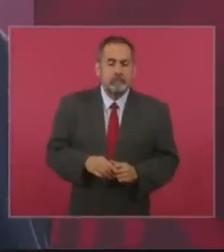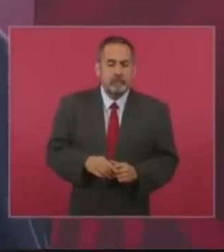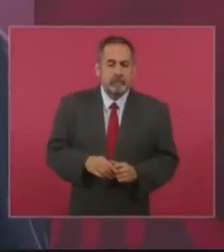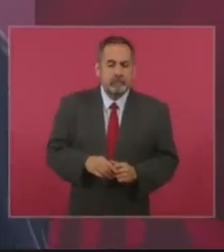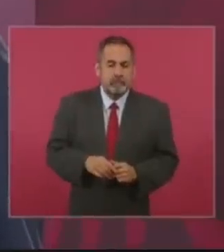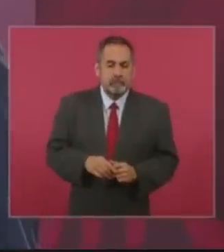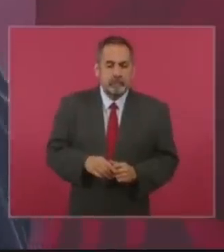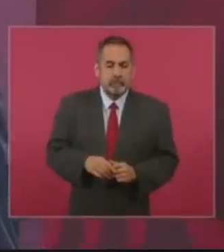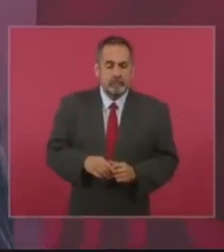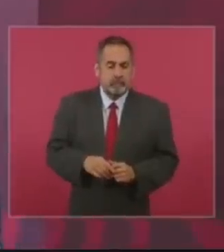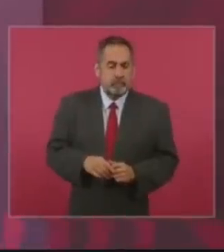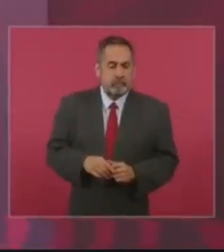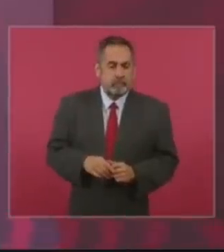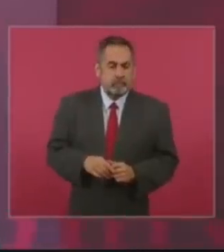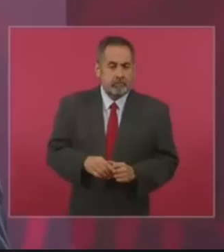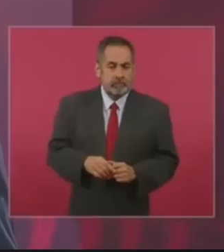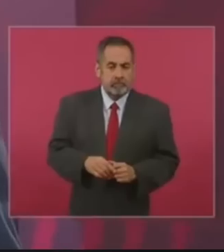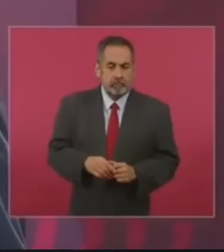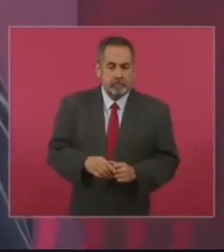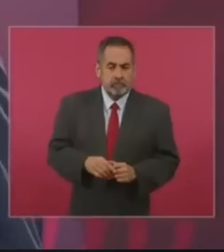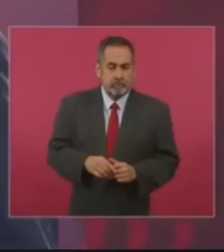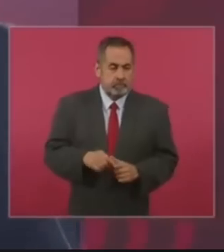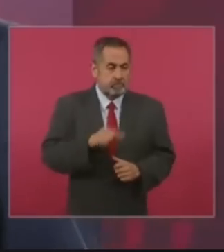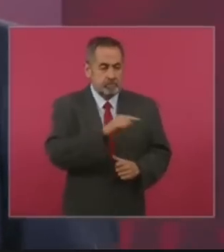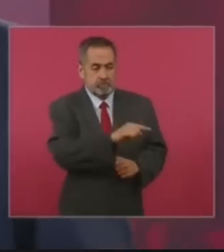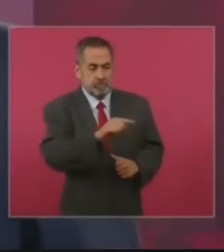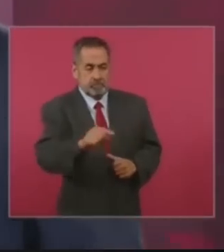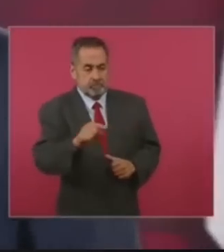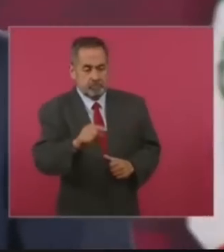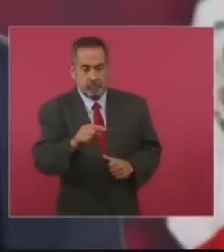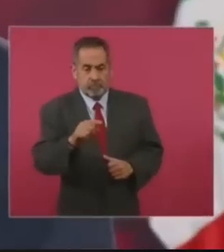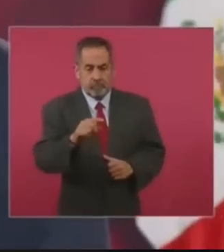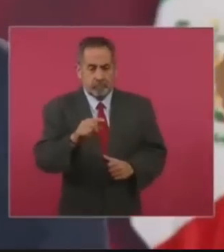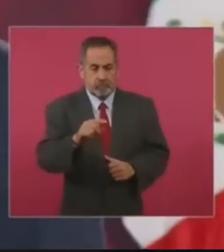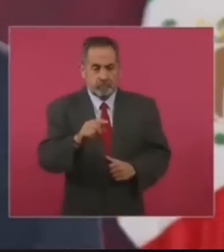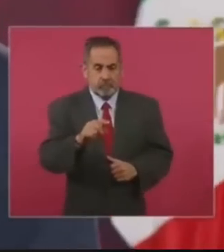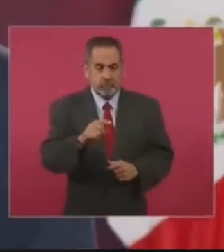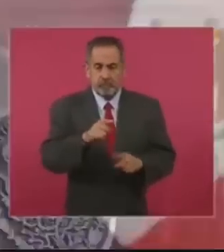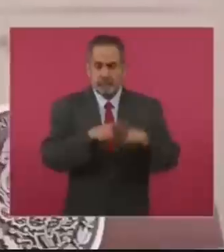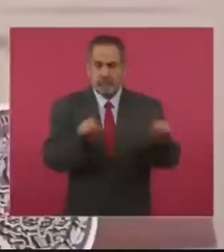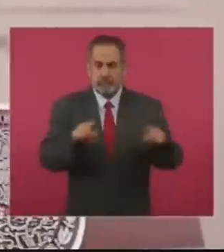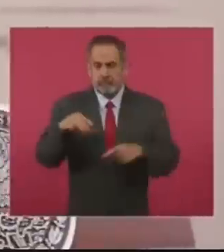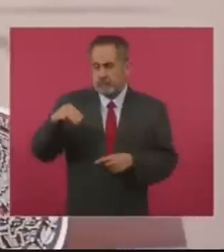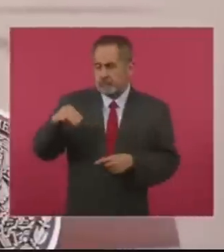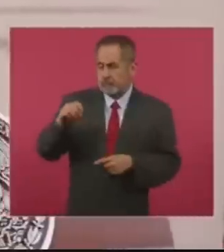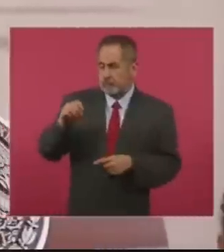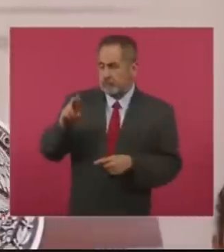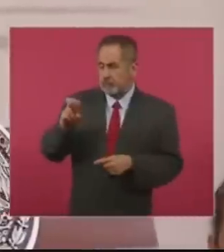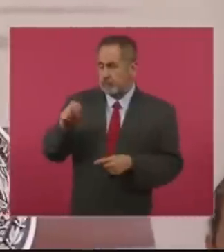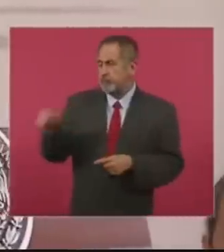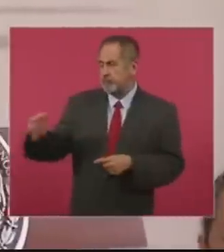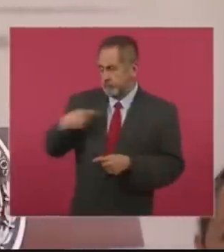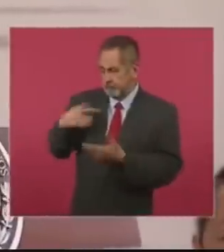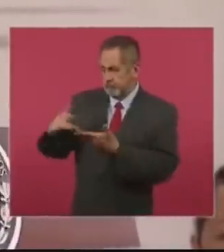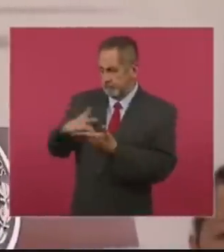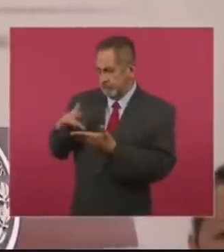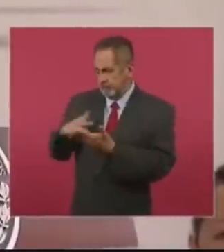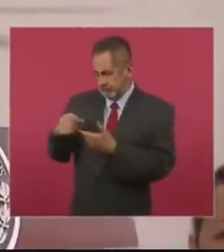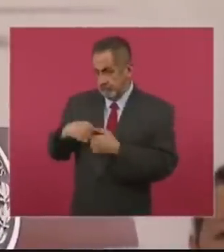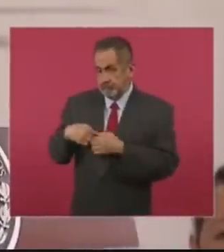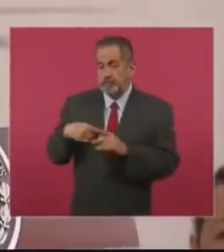los que no pertenecen al movimiento que me apoyó para estar